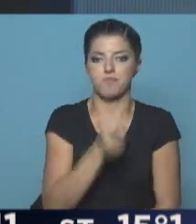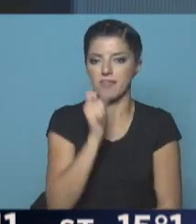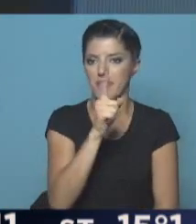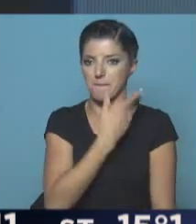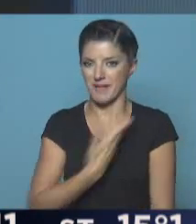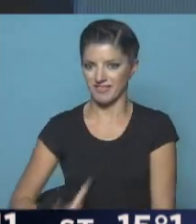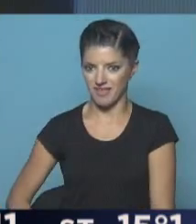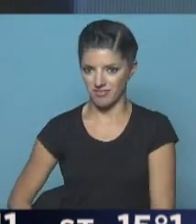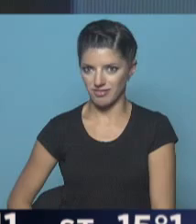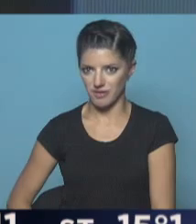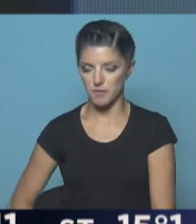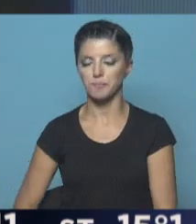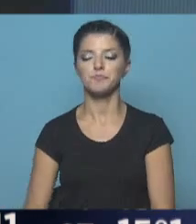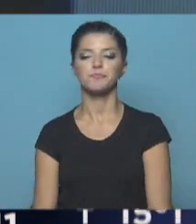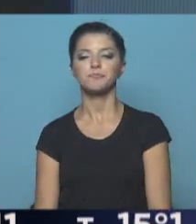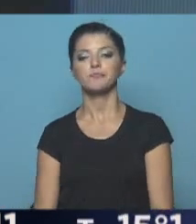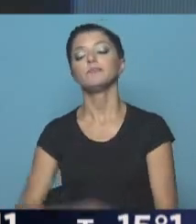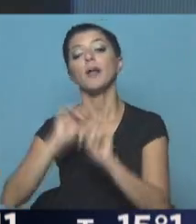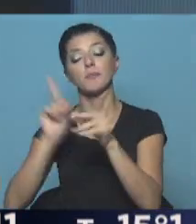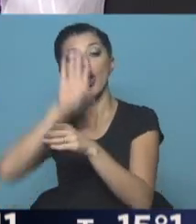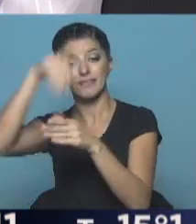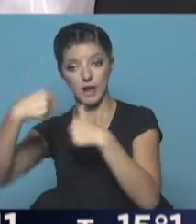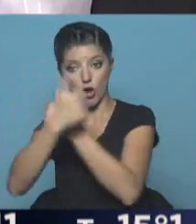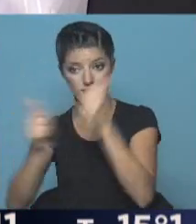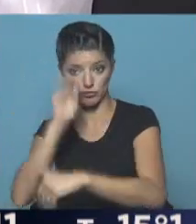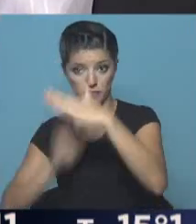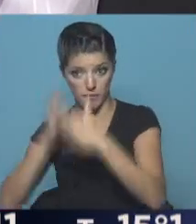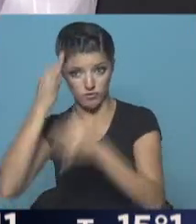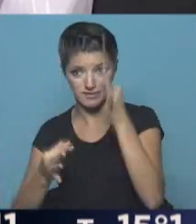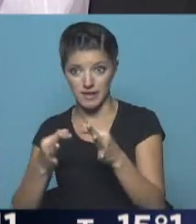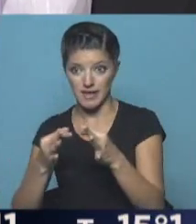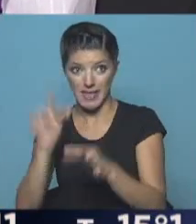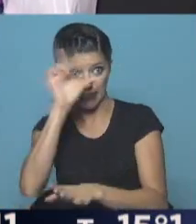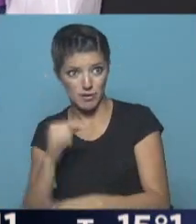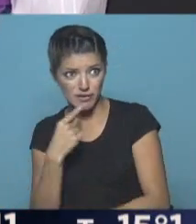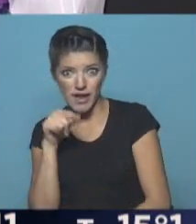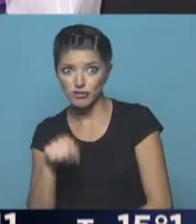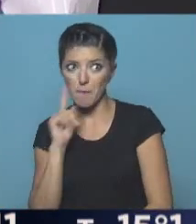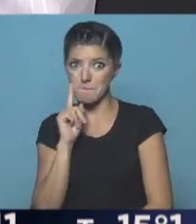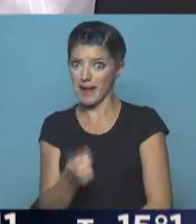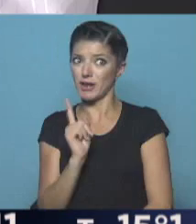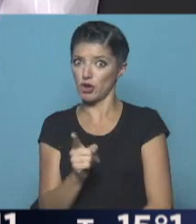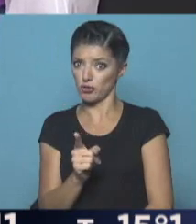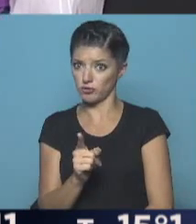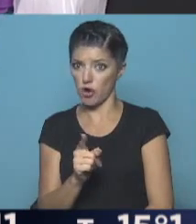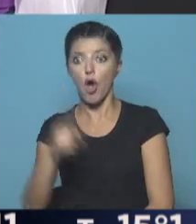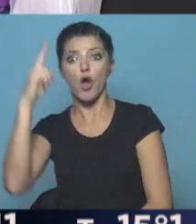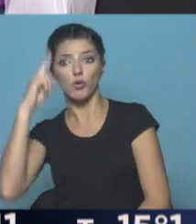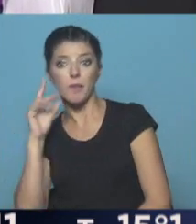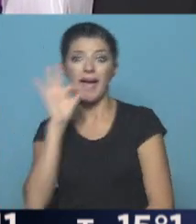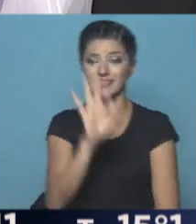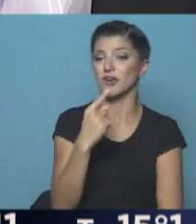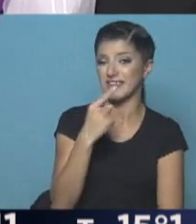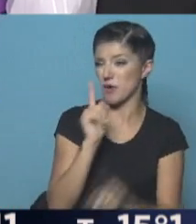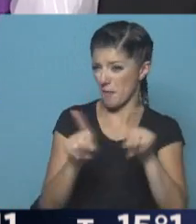que estuvieron en la Corte Suprema y que son demócratas han dicho, bueno, esto es peligroso, es decir, es peligroso este fallo 9-0, como lo describió el mismo